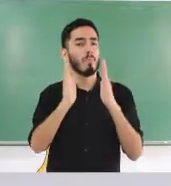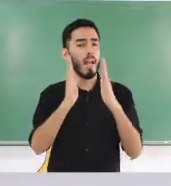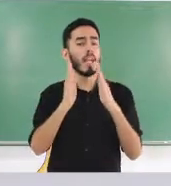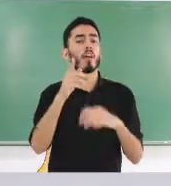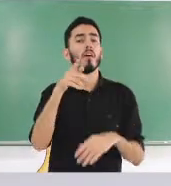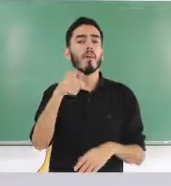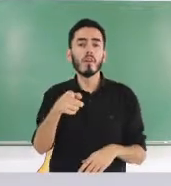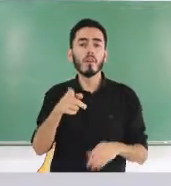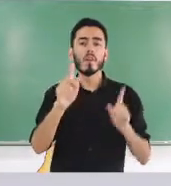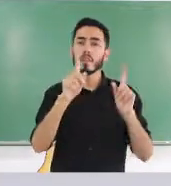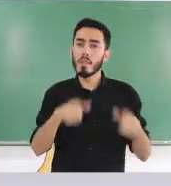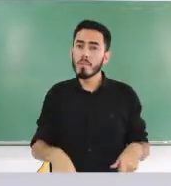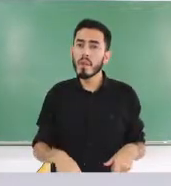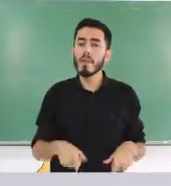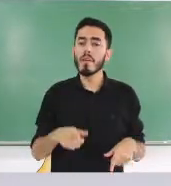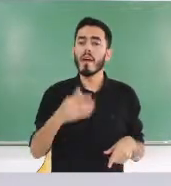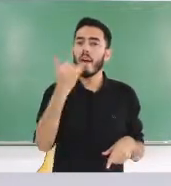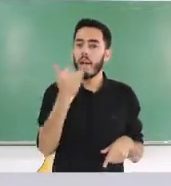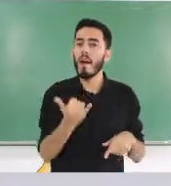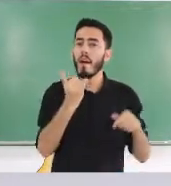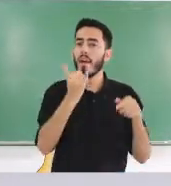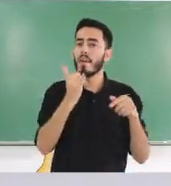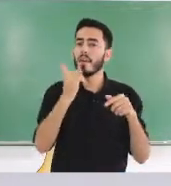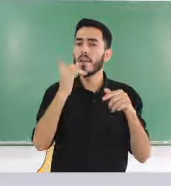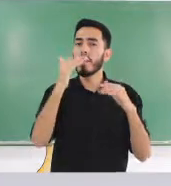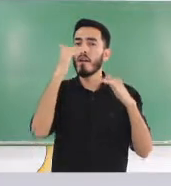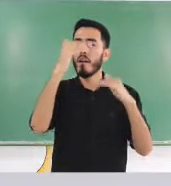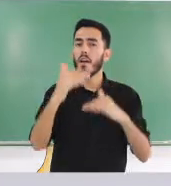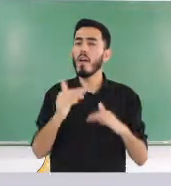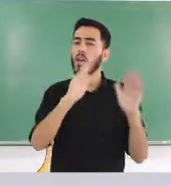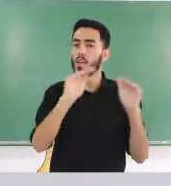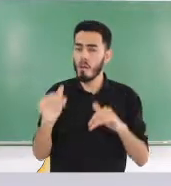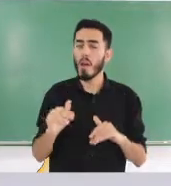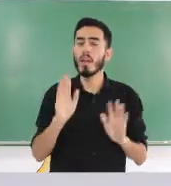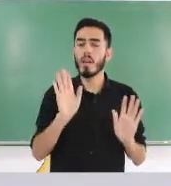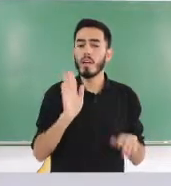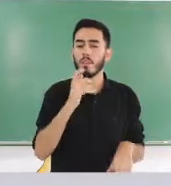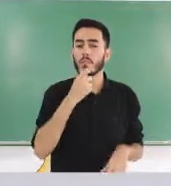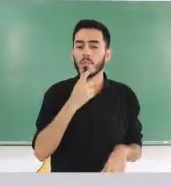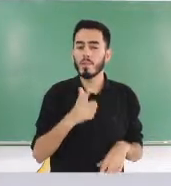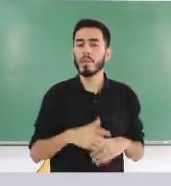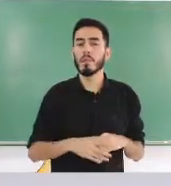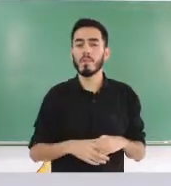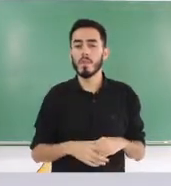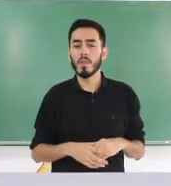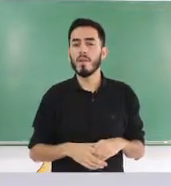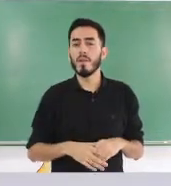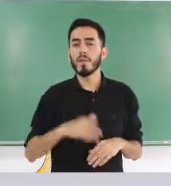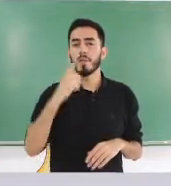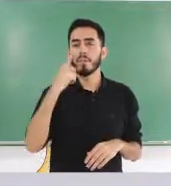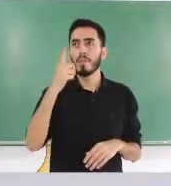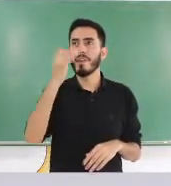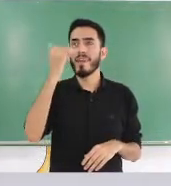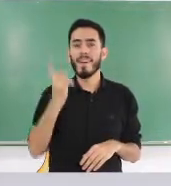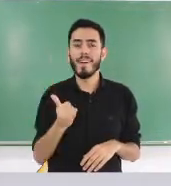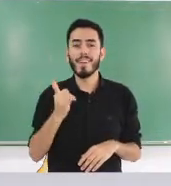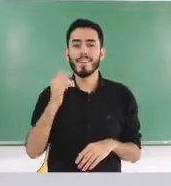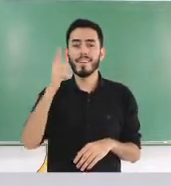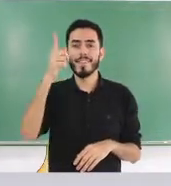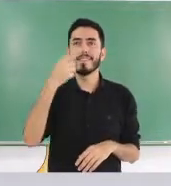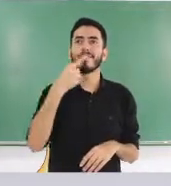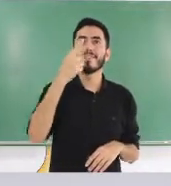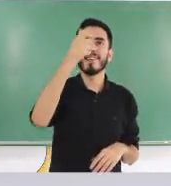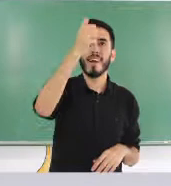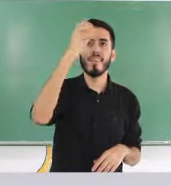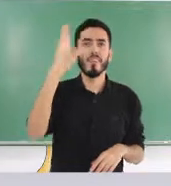tenemos los segmentos homólogos. Por lo tanto, por ejemplo, podríamos partir de este caso, donde, fíjense, que asociábamos